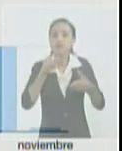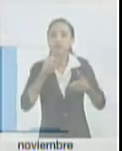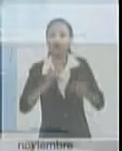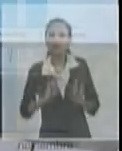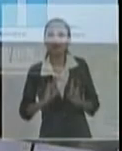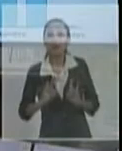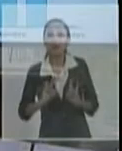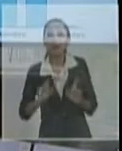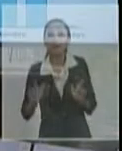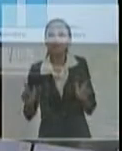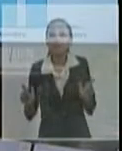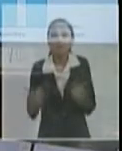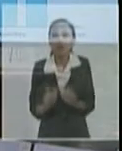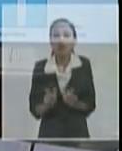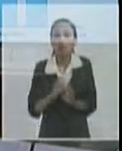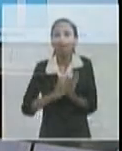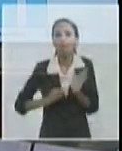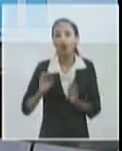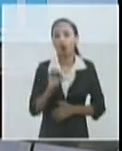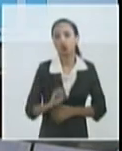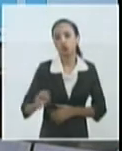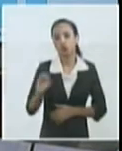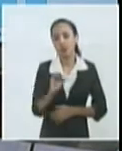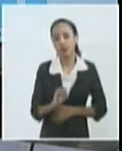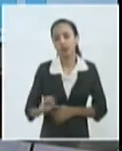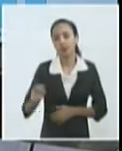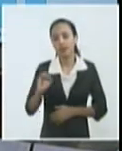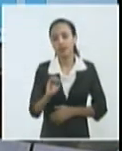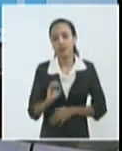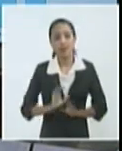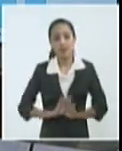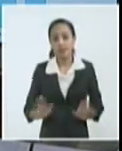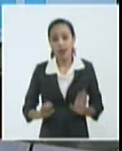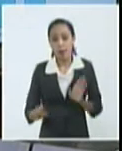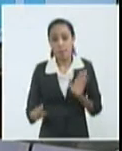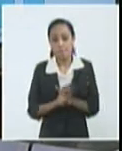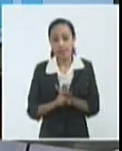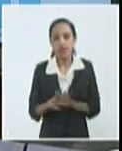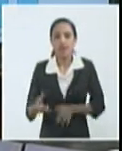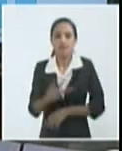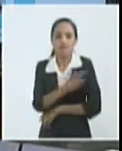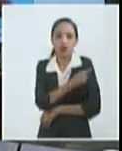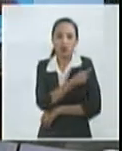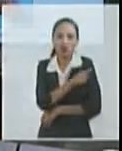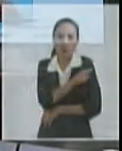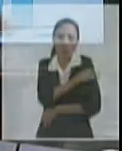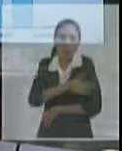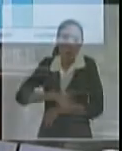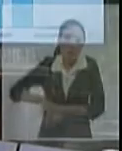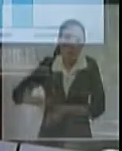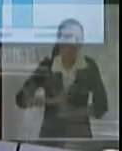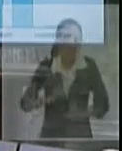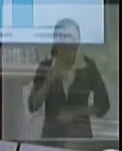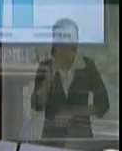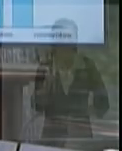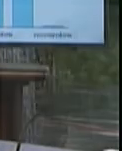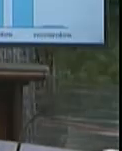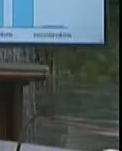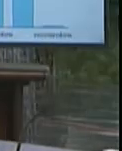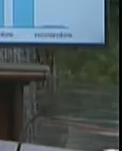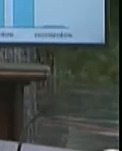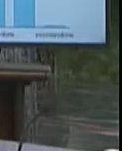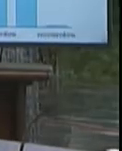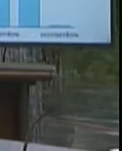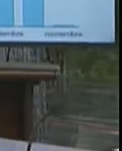octubre, ya cuando empieza a tener efecto la vacunación masiva. Y miren, en noviembre creo que vamos por